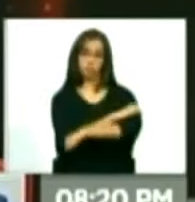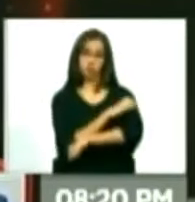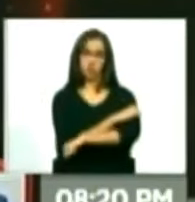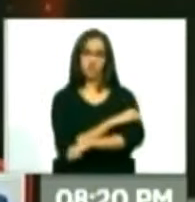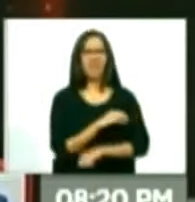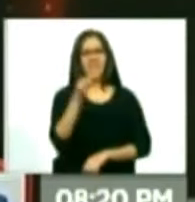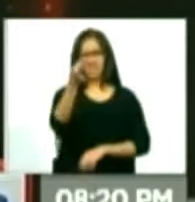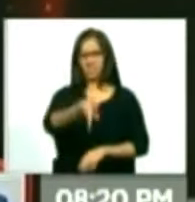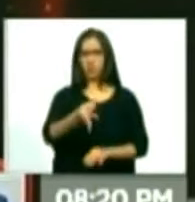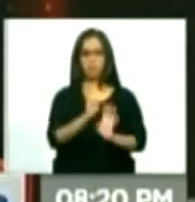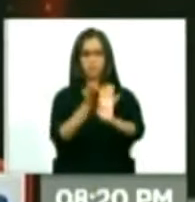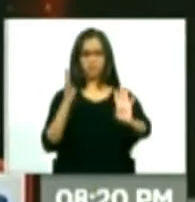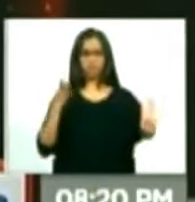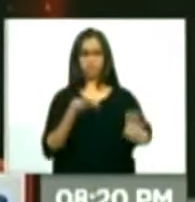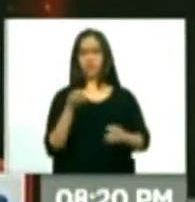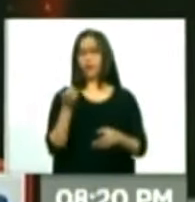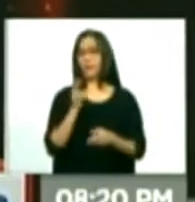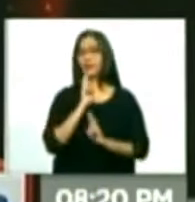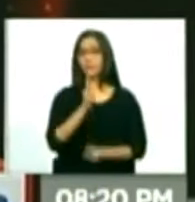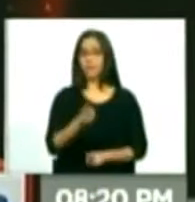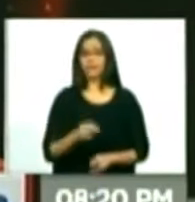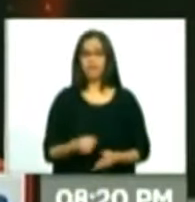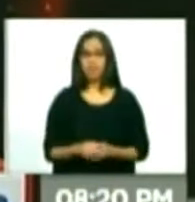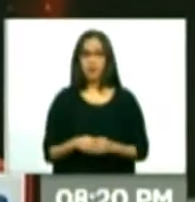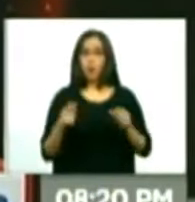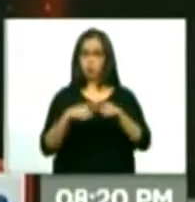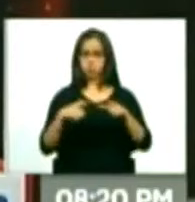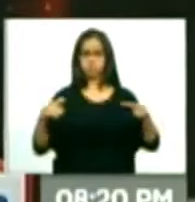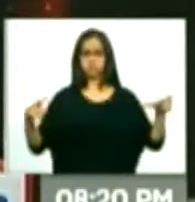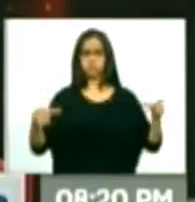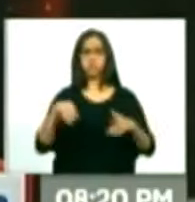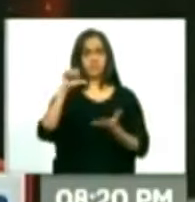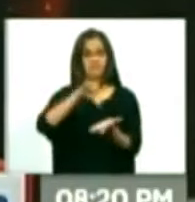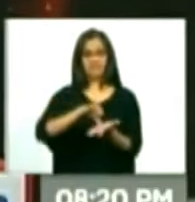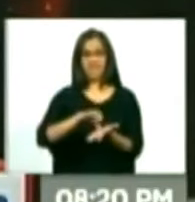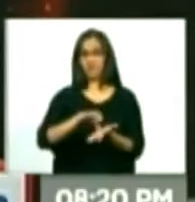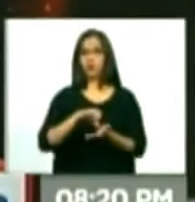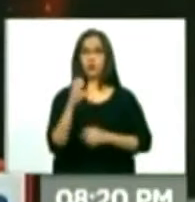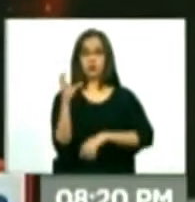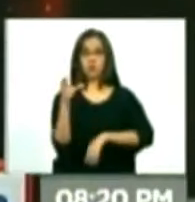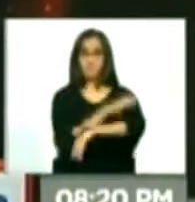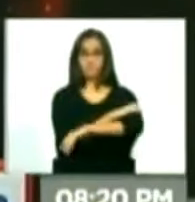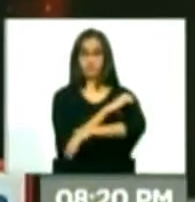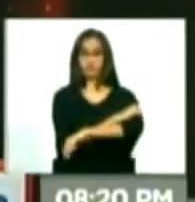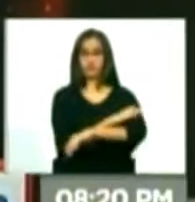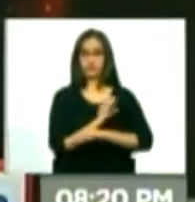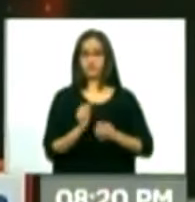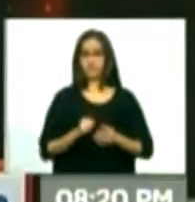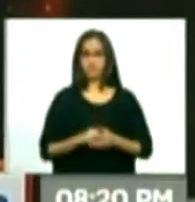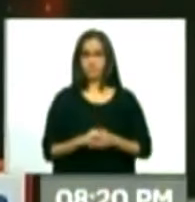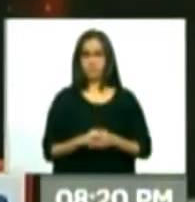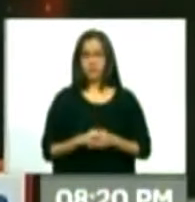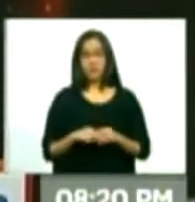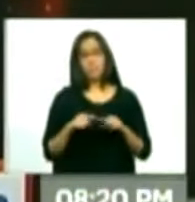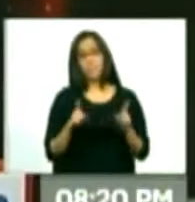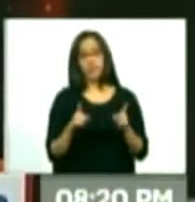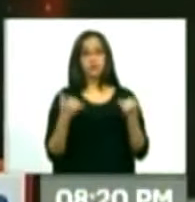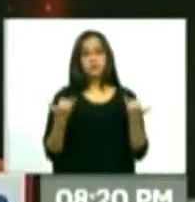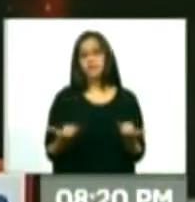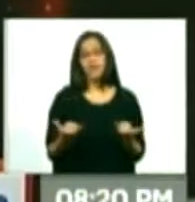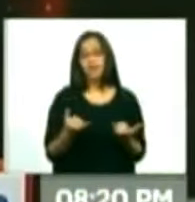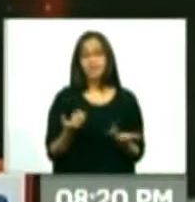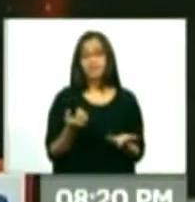garantizado participación. Se hubiesen llenado los centros de votación de escuálido a votar. Mientras tanto no van, porque ya terminaron por